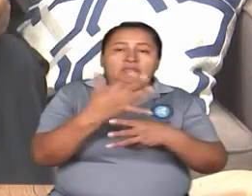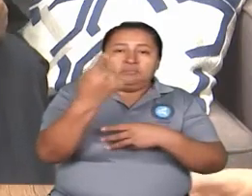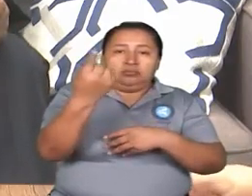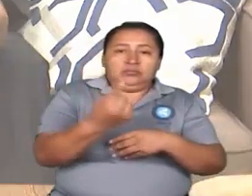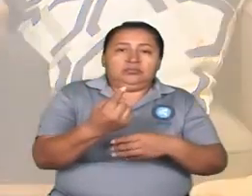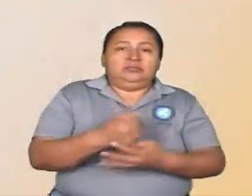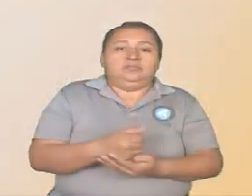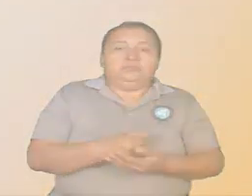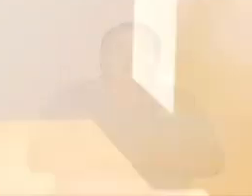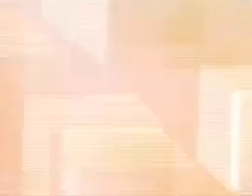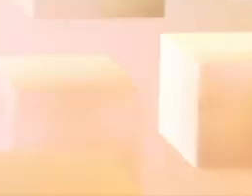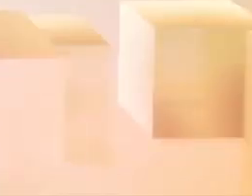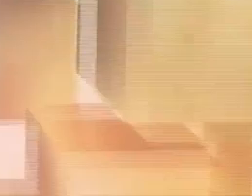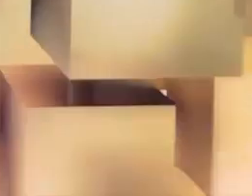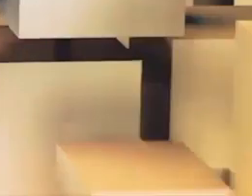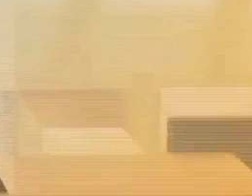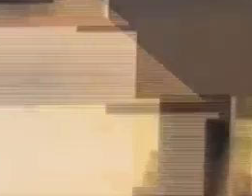volvemos.